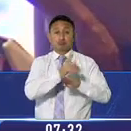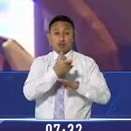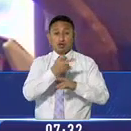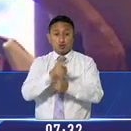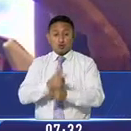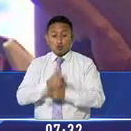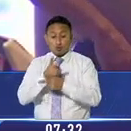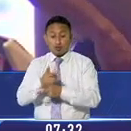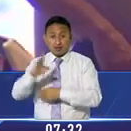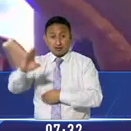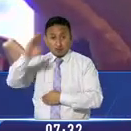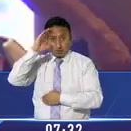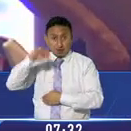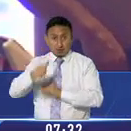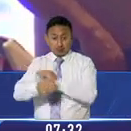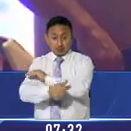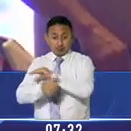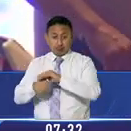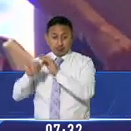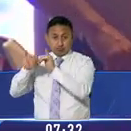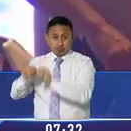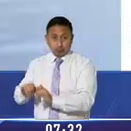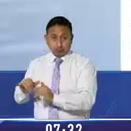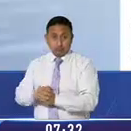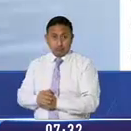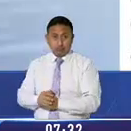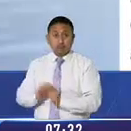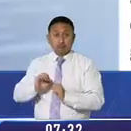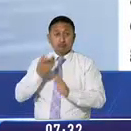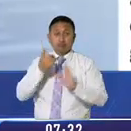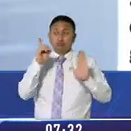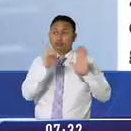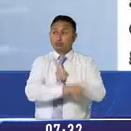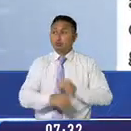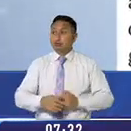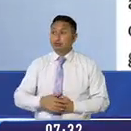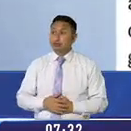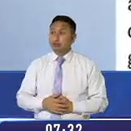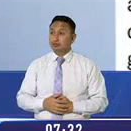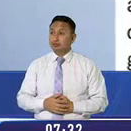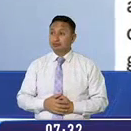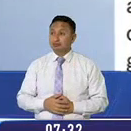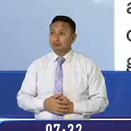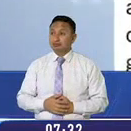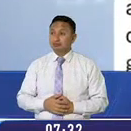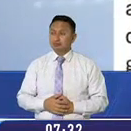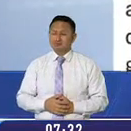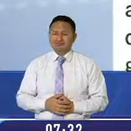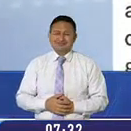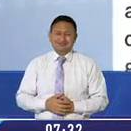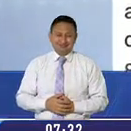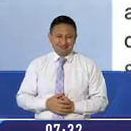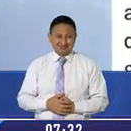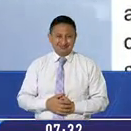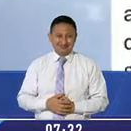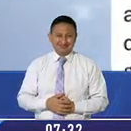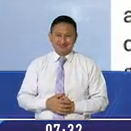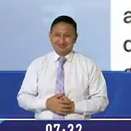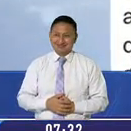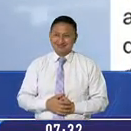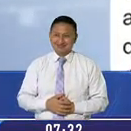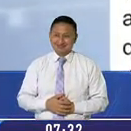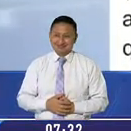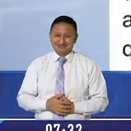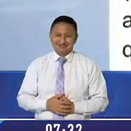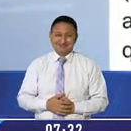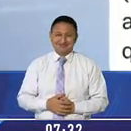las autoridades policiales y gestionó la denuncia respectiva. El Servicio Nacional de Atención a Personas Privadas de Libertad recordó que en